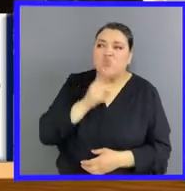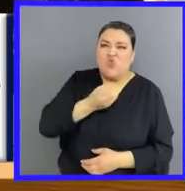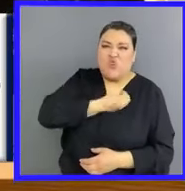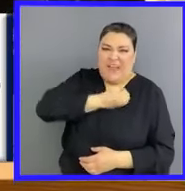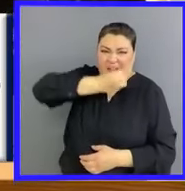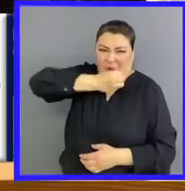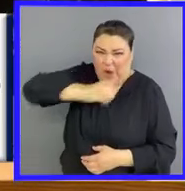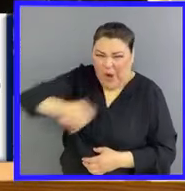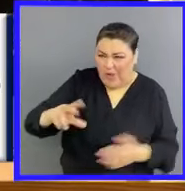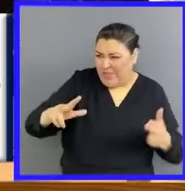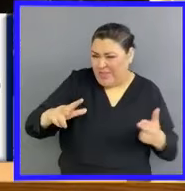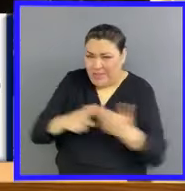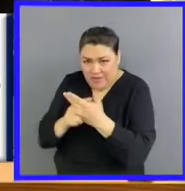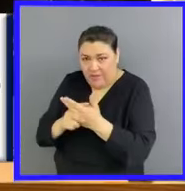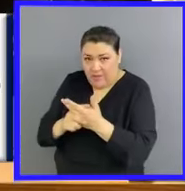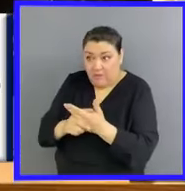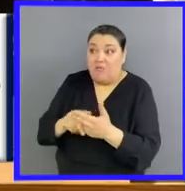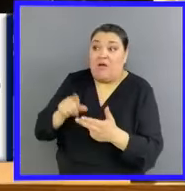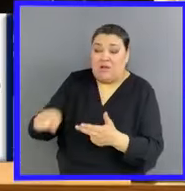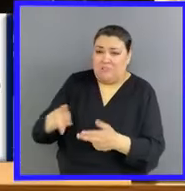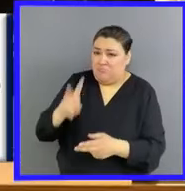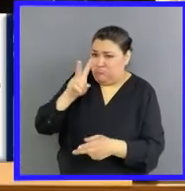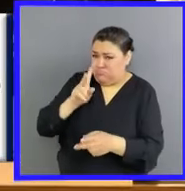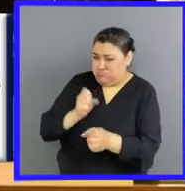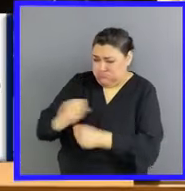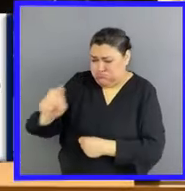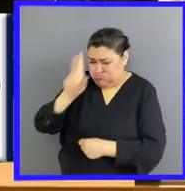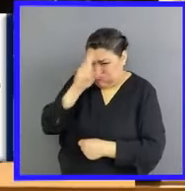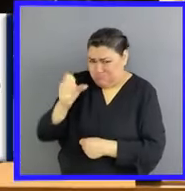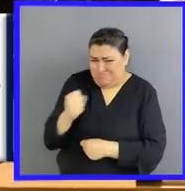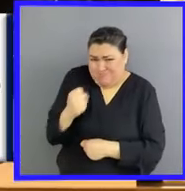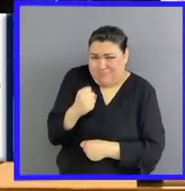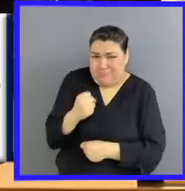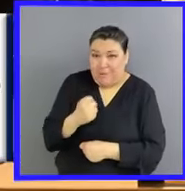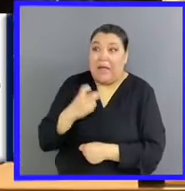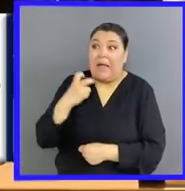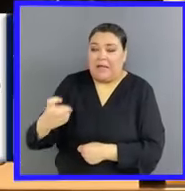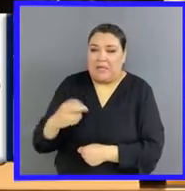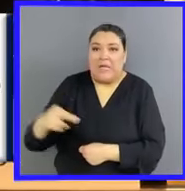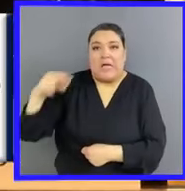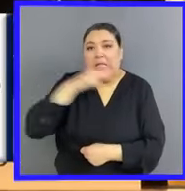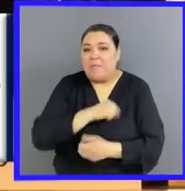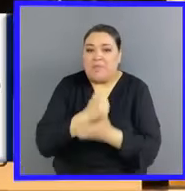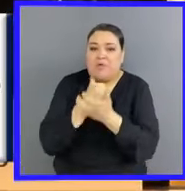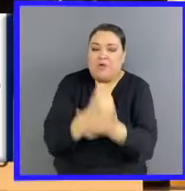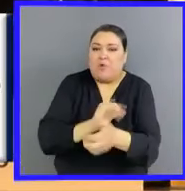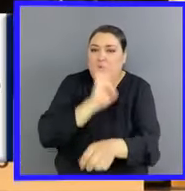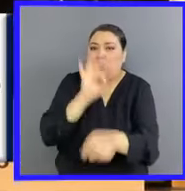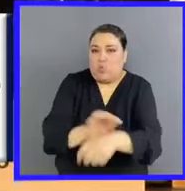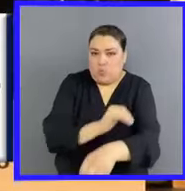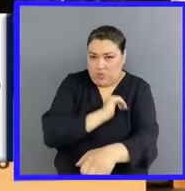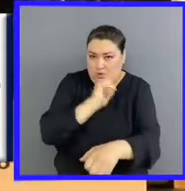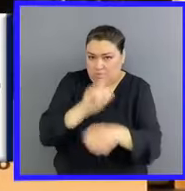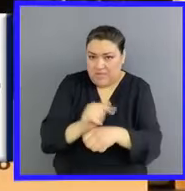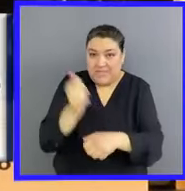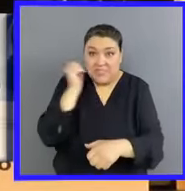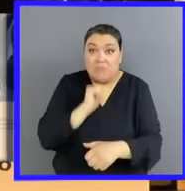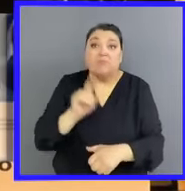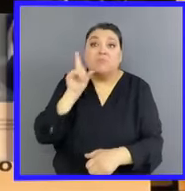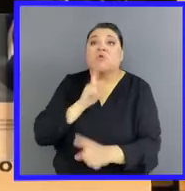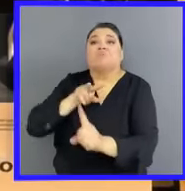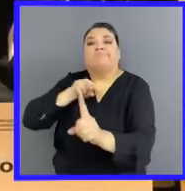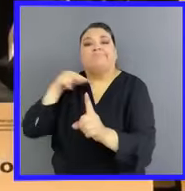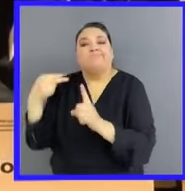extrema y violenta de las violencias de género, por lo que exige respuestas urgentes, especializadas y con perspectiva de derechos. El